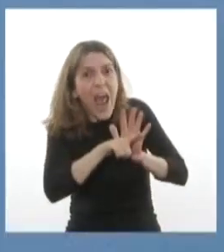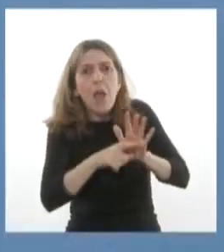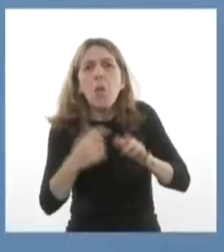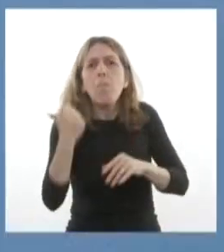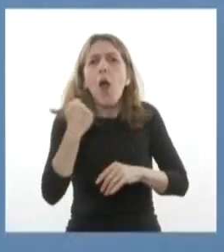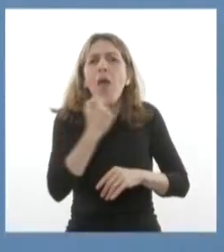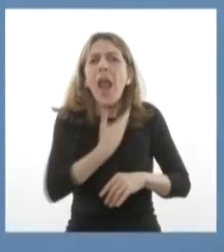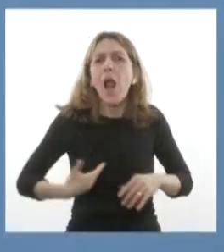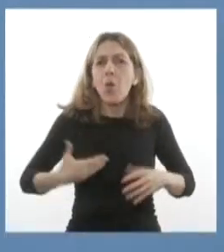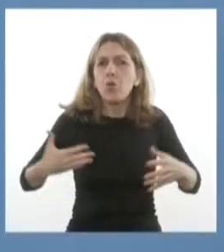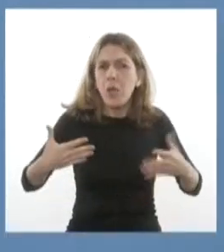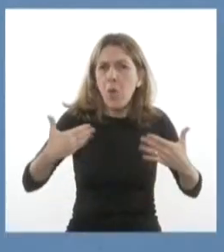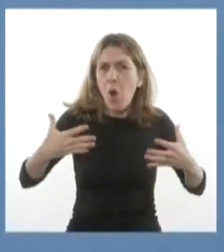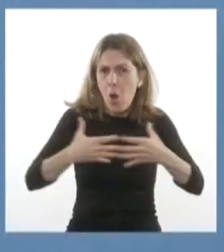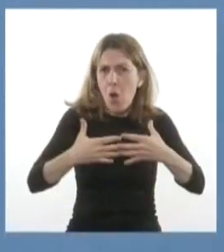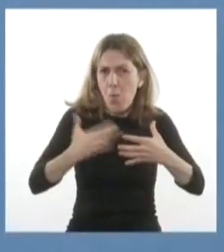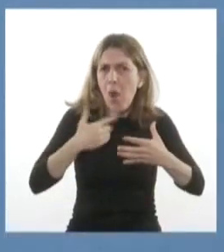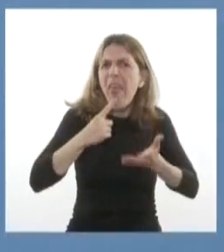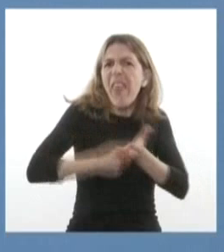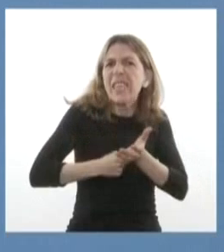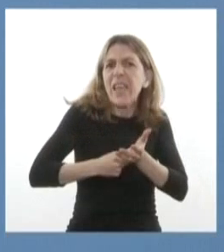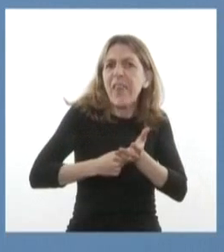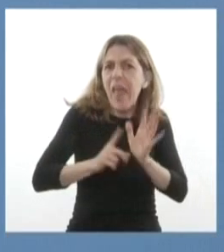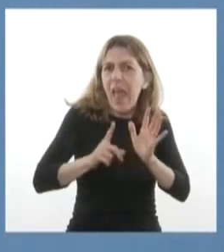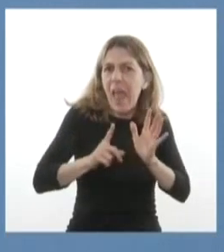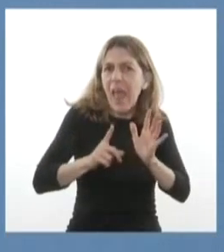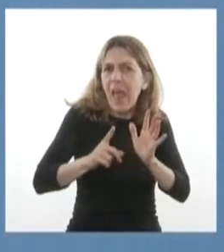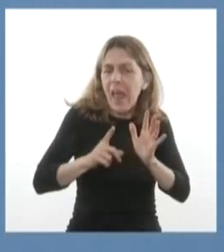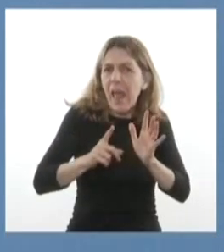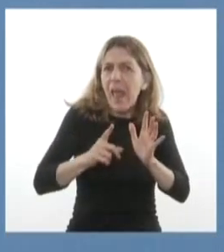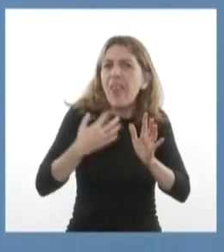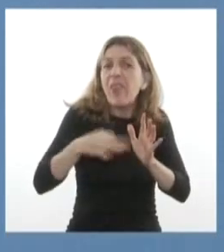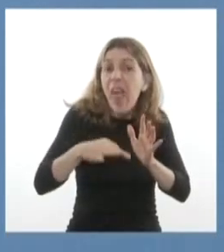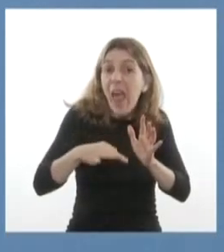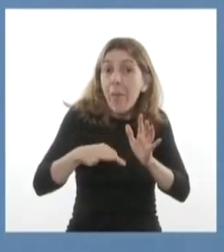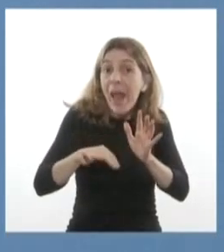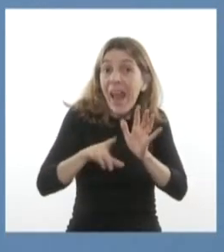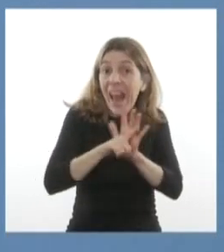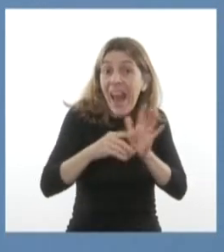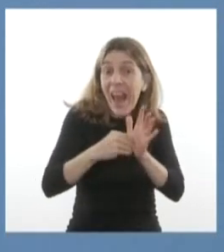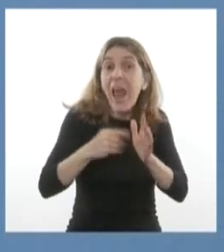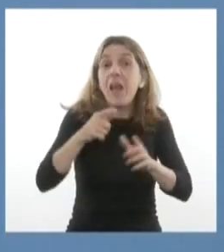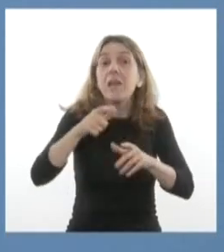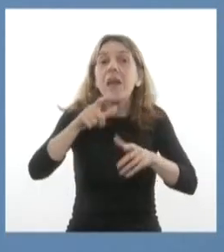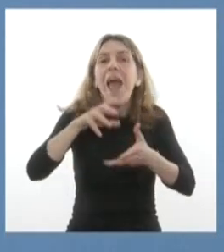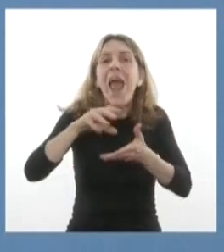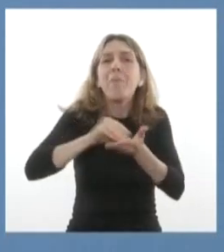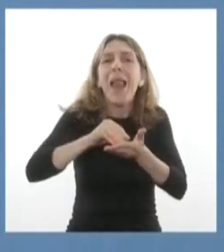puede resolver esto disponiendo que tiene que ingresar al sector